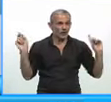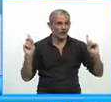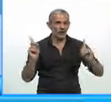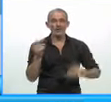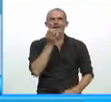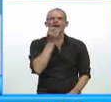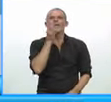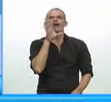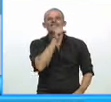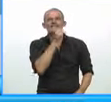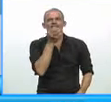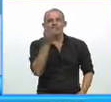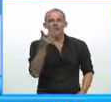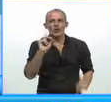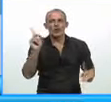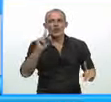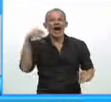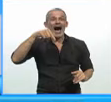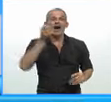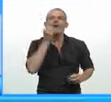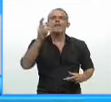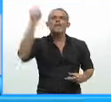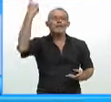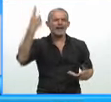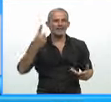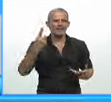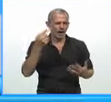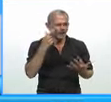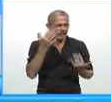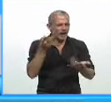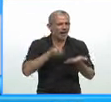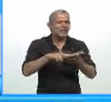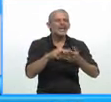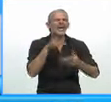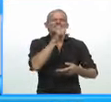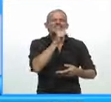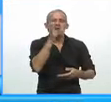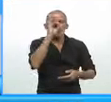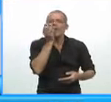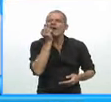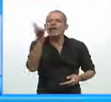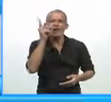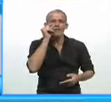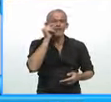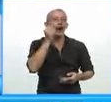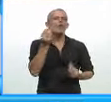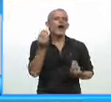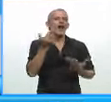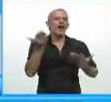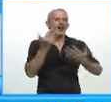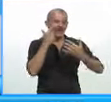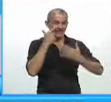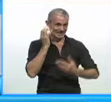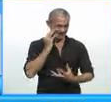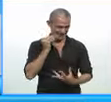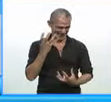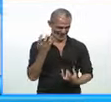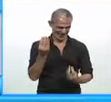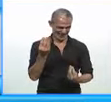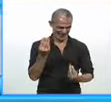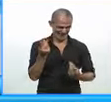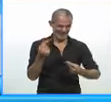Y que se pueda contar. Qué momento. ¿No? Por favor. Para cómo era repetir entonces, ¿qué secreto no le contaste tiene a tu viejo? Miedo, tiene sí. miedo. Sí. Pero